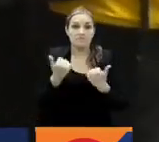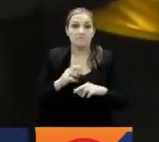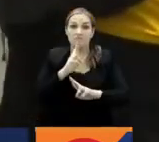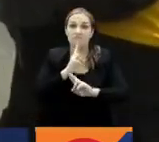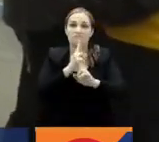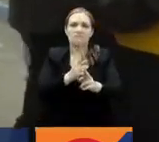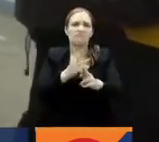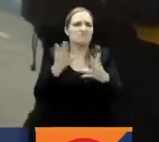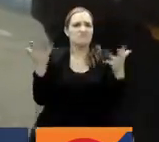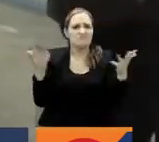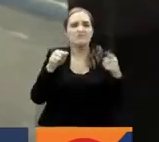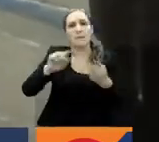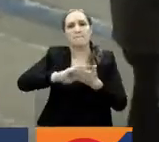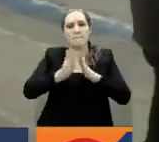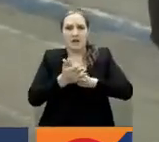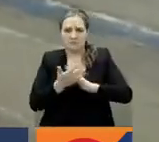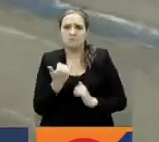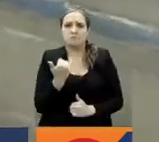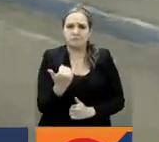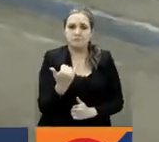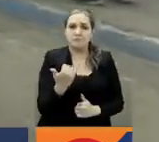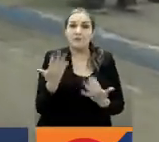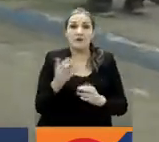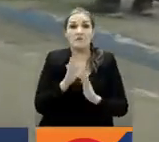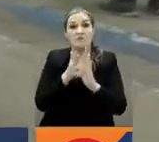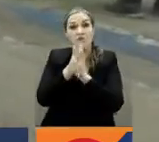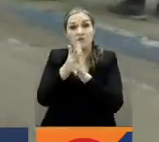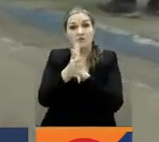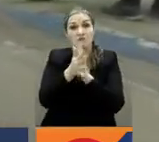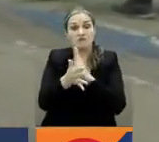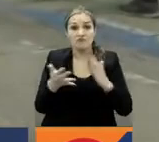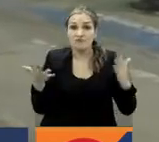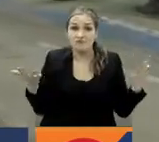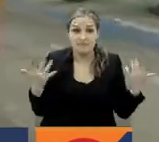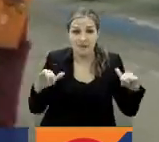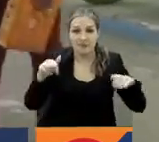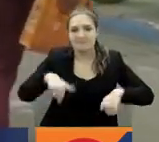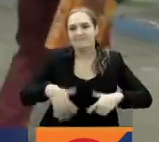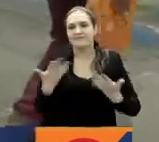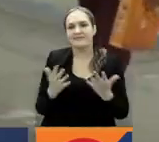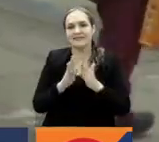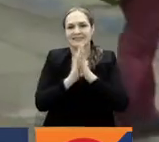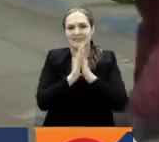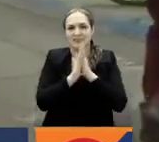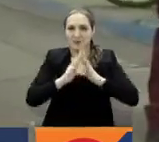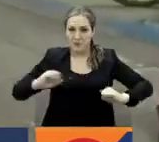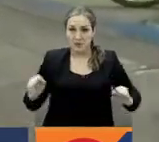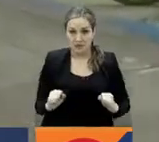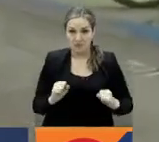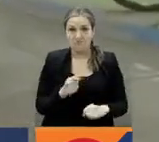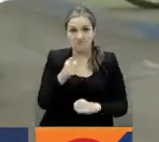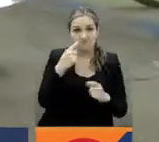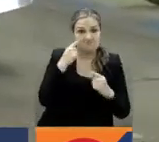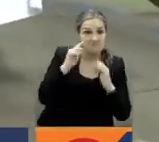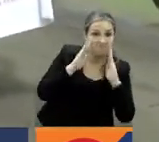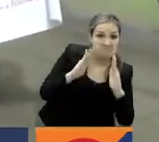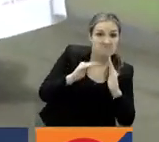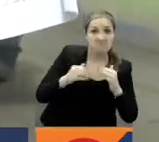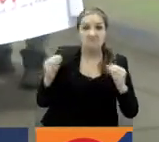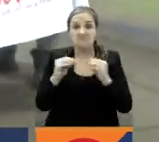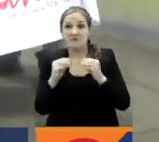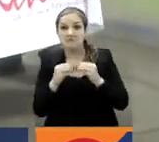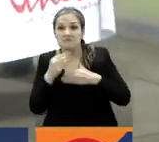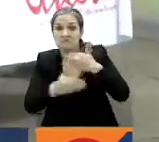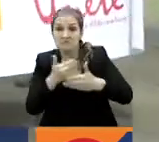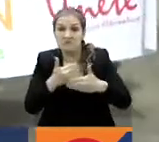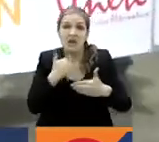de manera pacífica. Esta es la información que tenemos desde el centro de la ciudad. Seguiremos atentos a cualquier desarrollo de